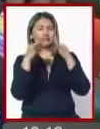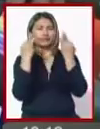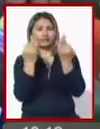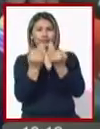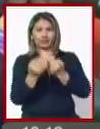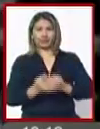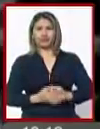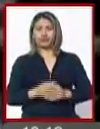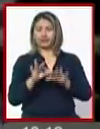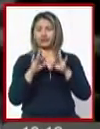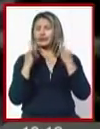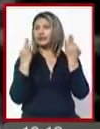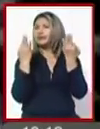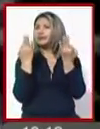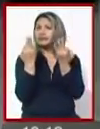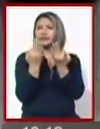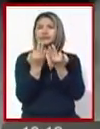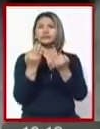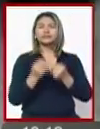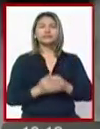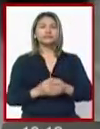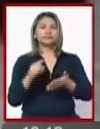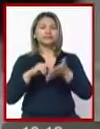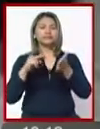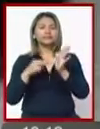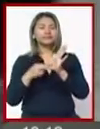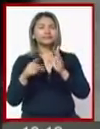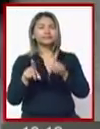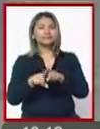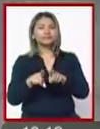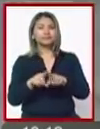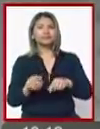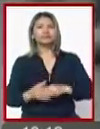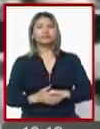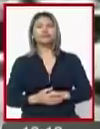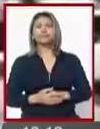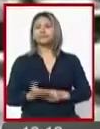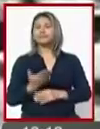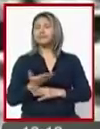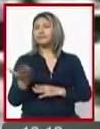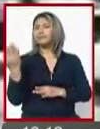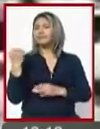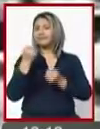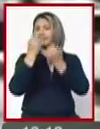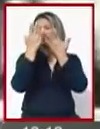familias, familias que incluso han sido